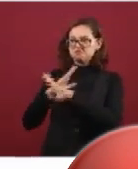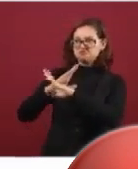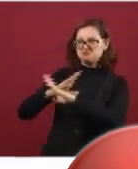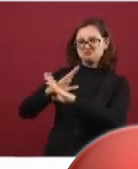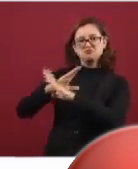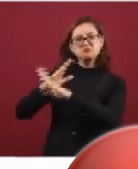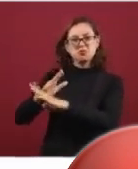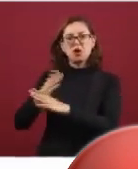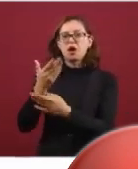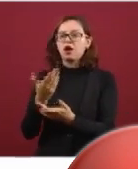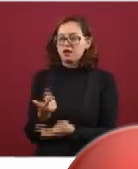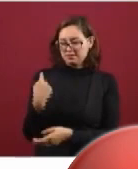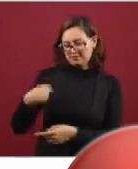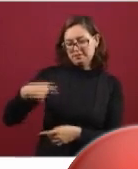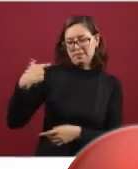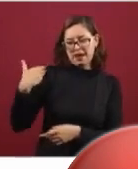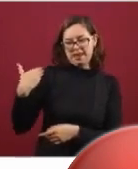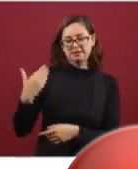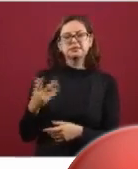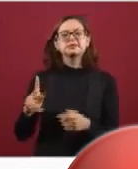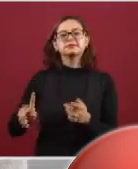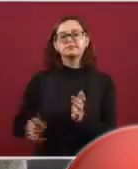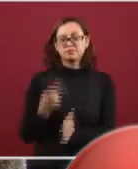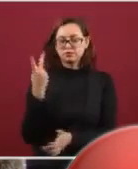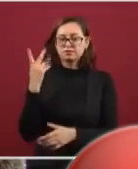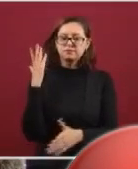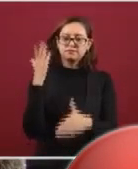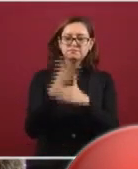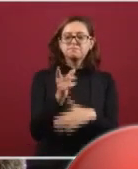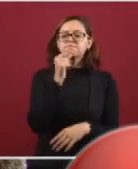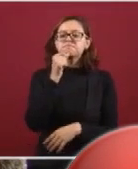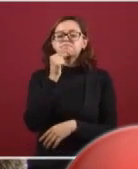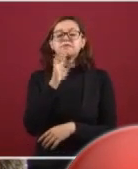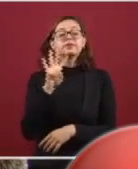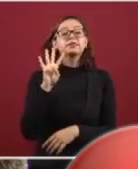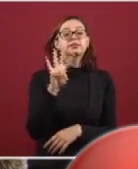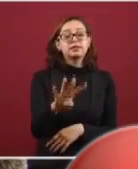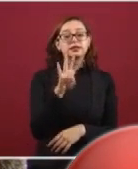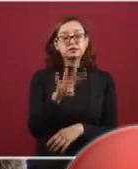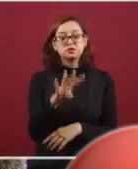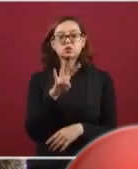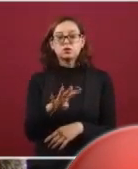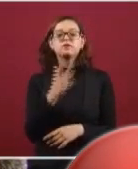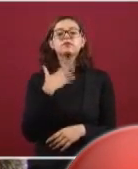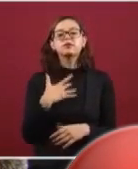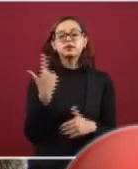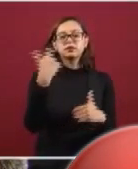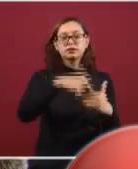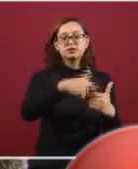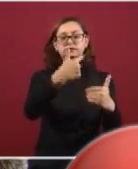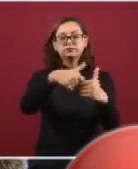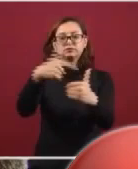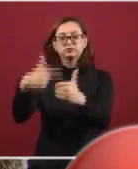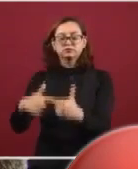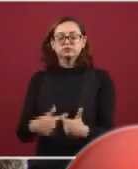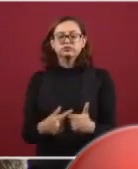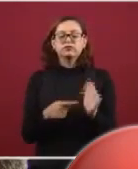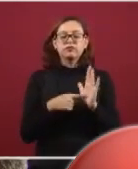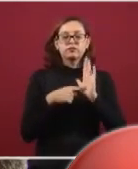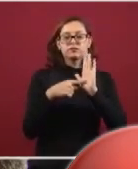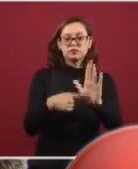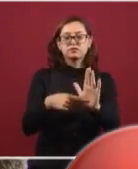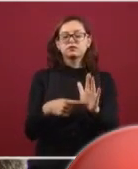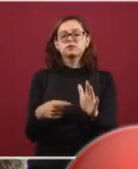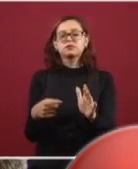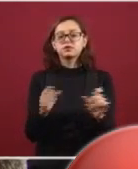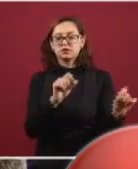es 19 estaciones de servicio. Más adelante, por favor. Ahí están 19